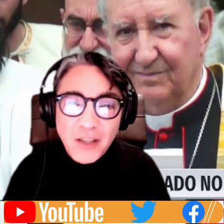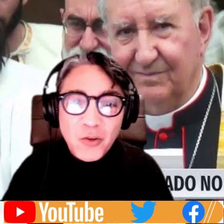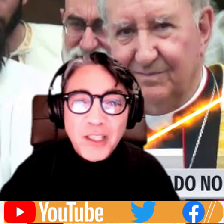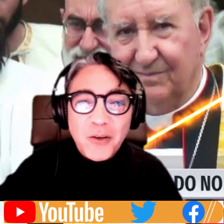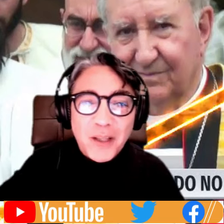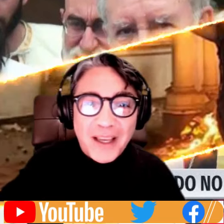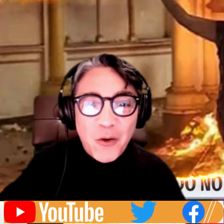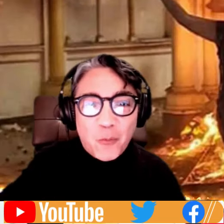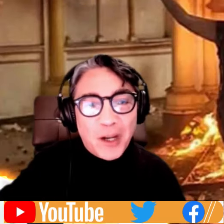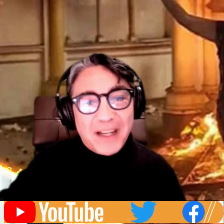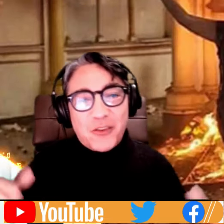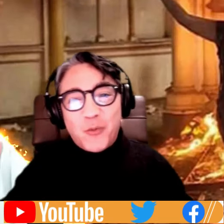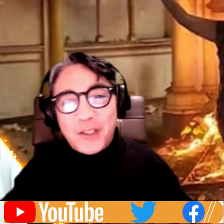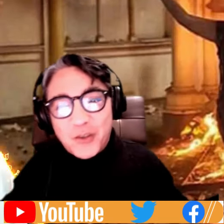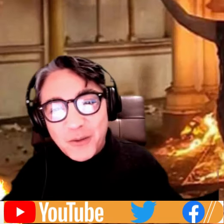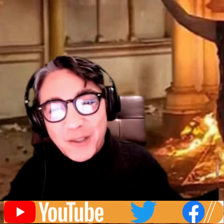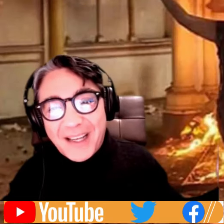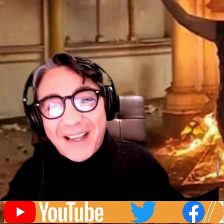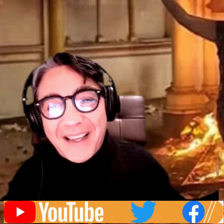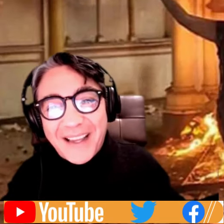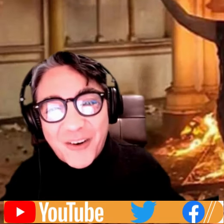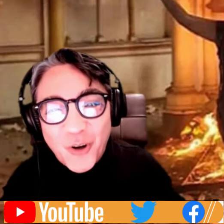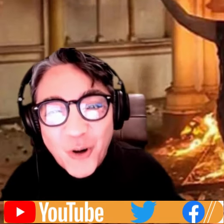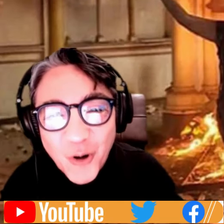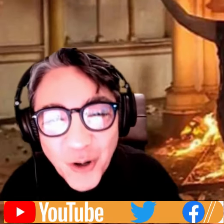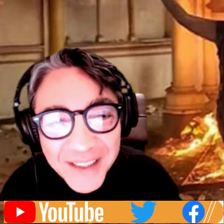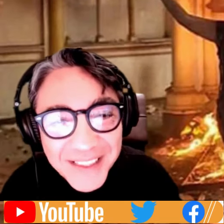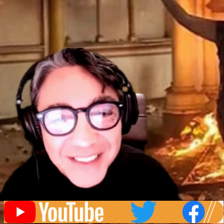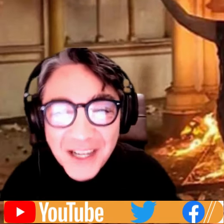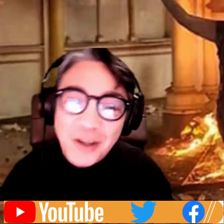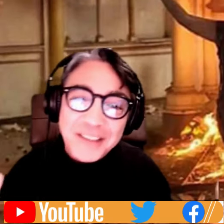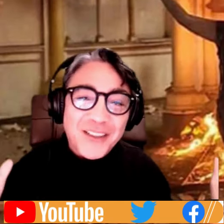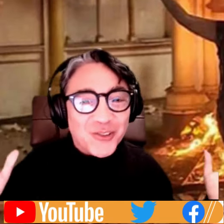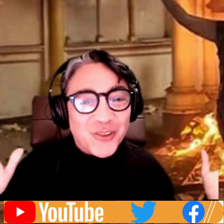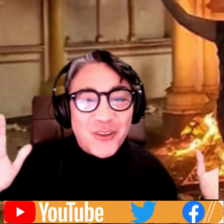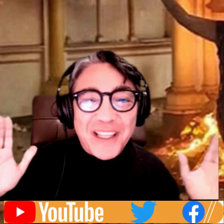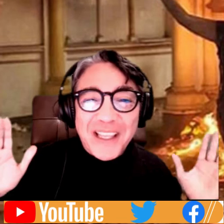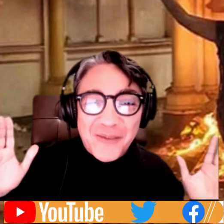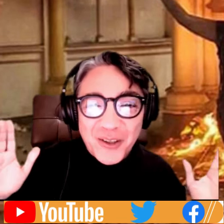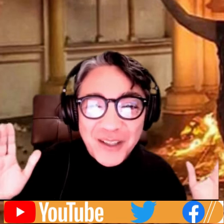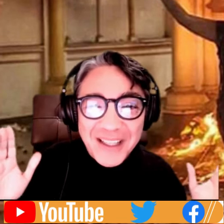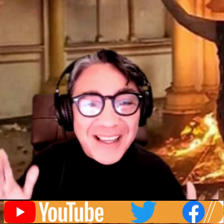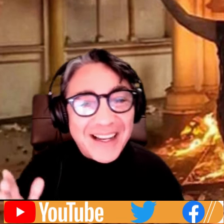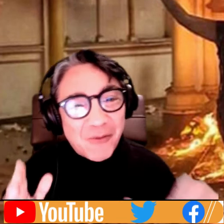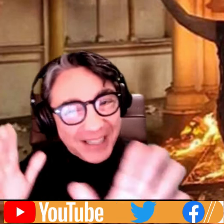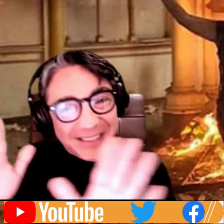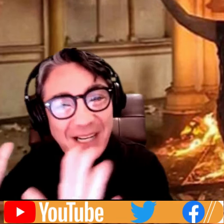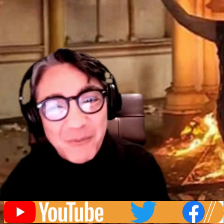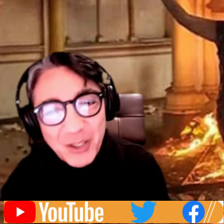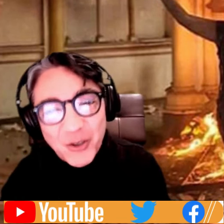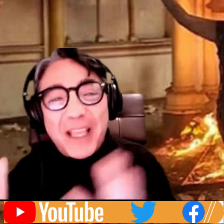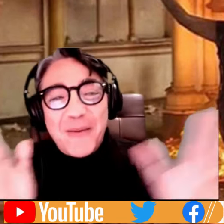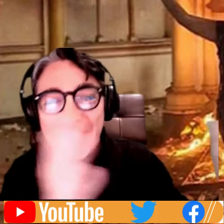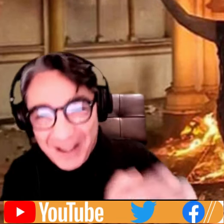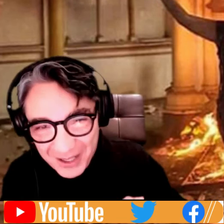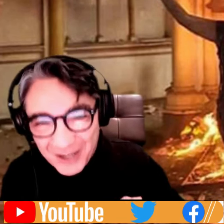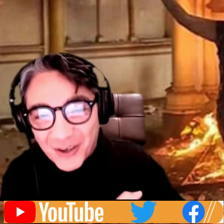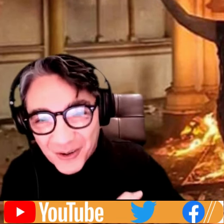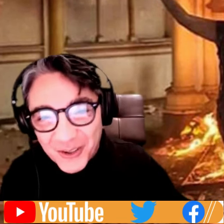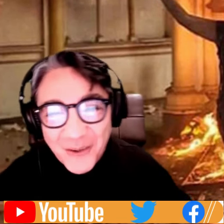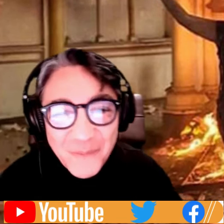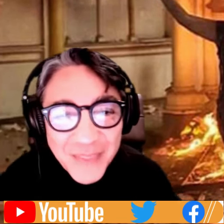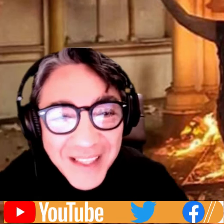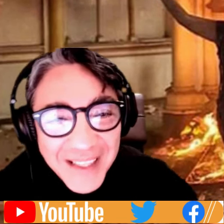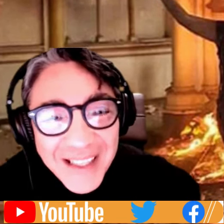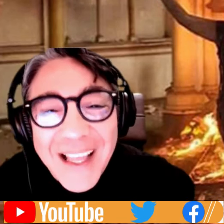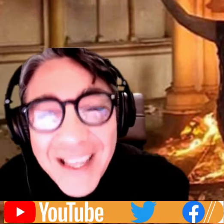crianza Y entonces ellos pueden en estos momento eh con los ojos entrecerrados a decir nosotros lo dijimos no la mujer se leó y miren